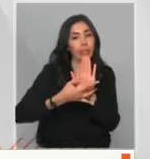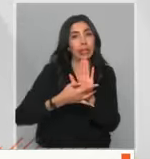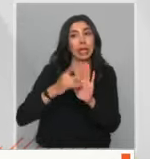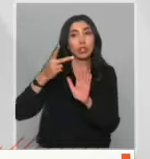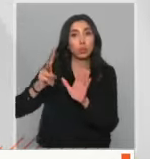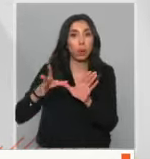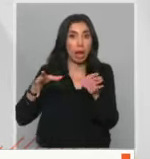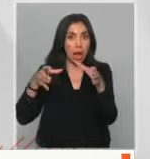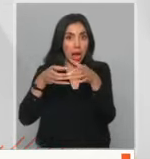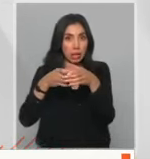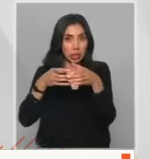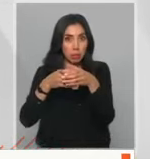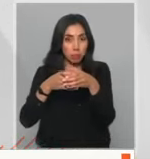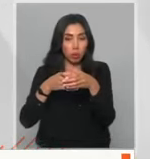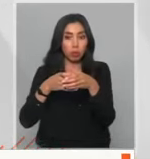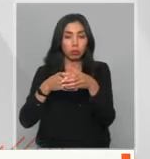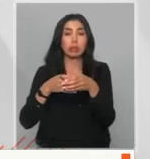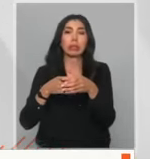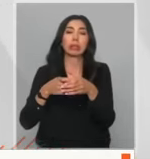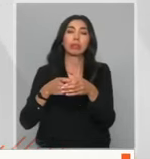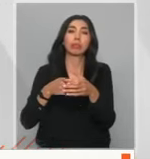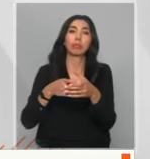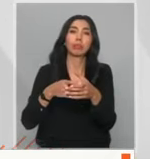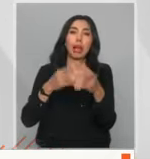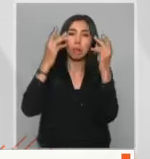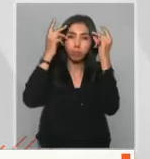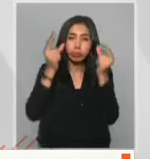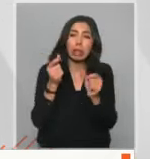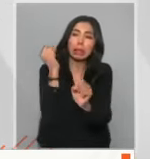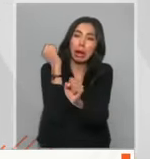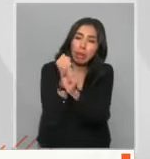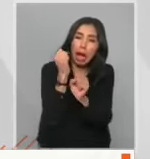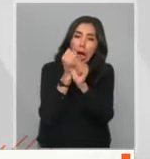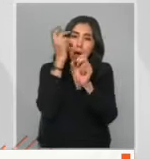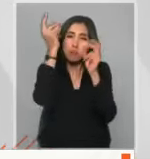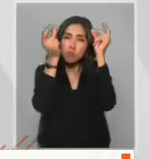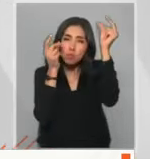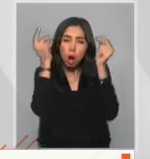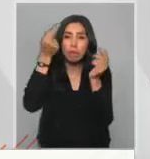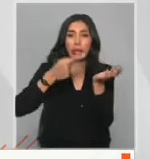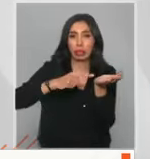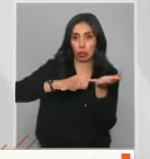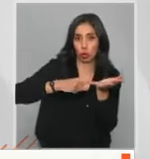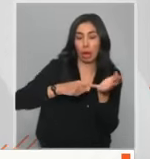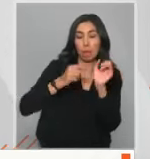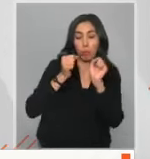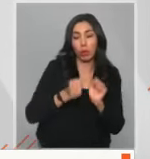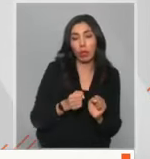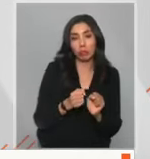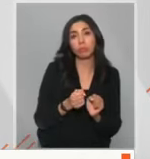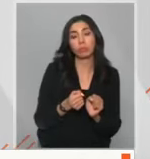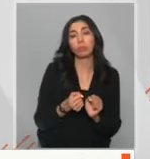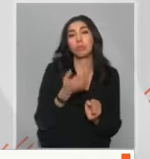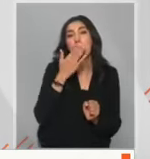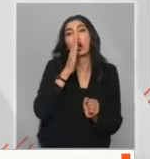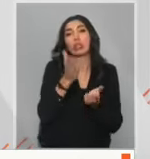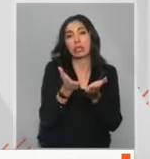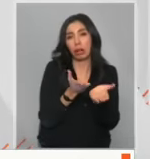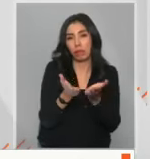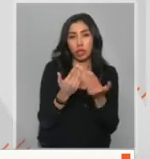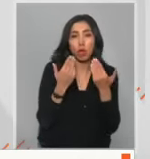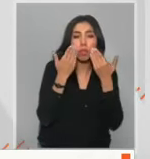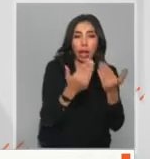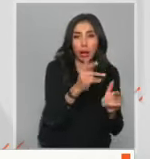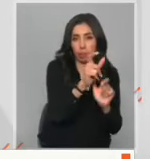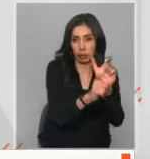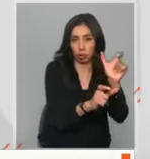especialistas están constantemente trabajando en nuevos desarrollos, en innovaciones que nos permitirán seguir entregando el mejor servicio a nuestros clientes